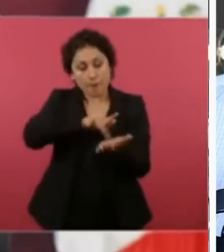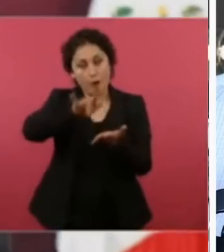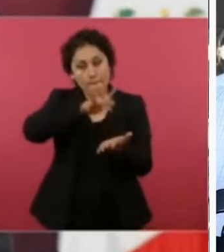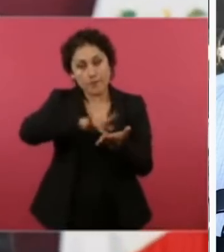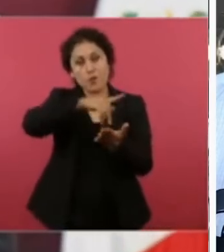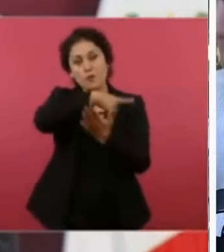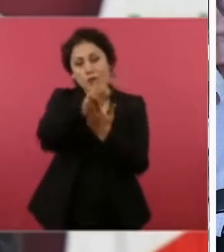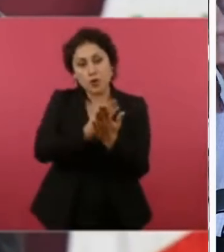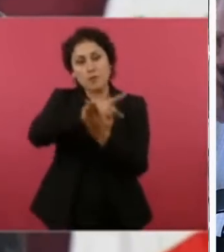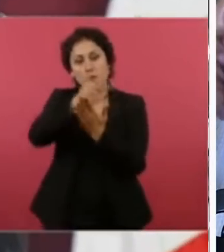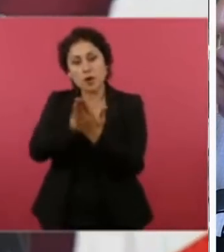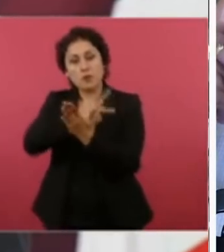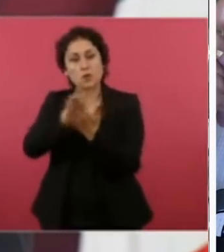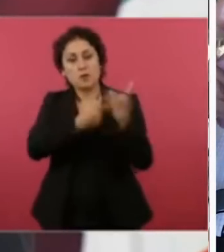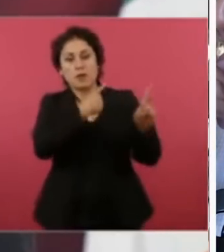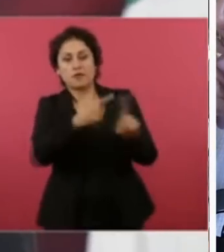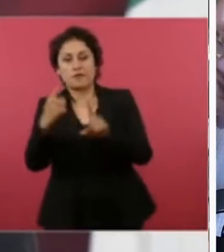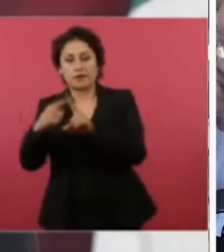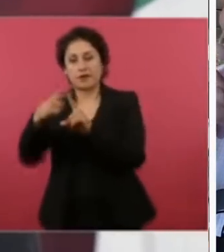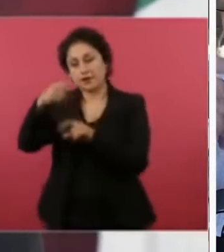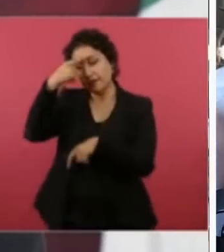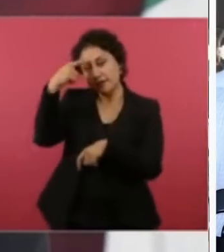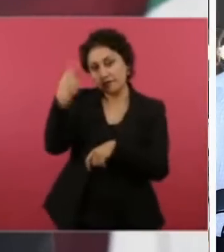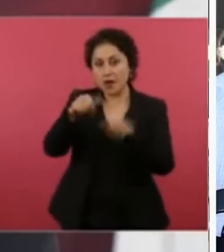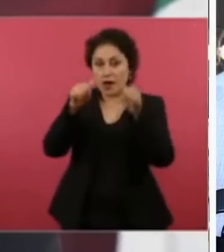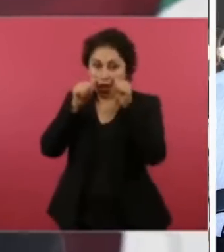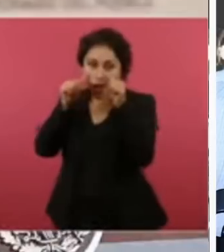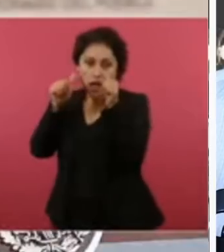para atender a la población